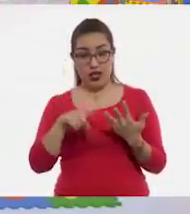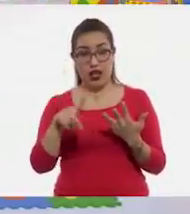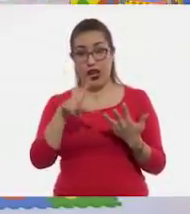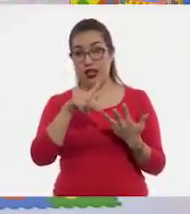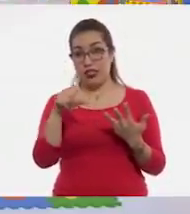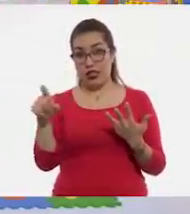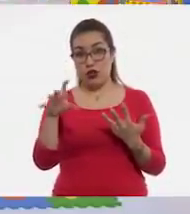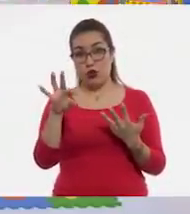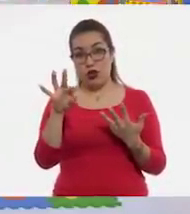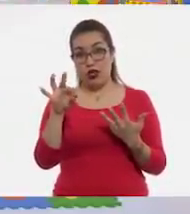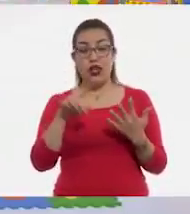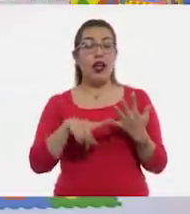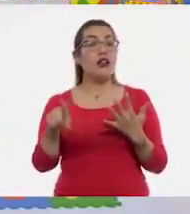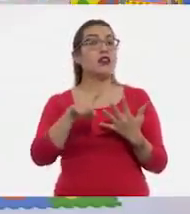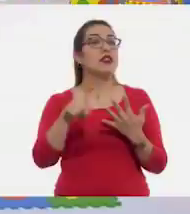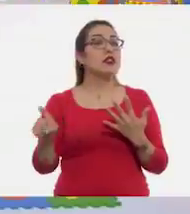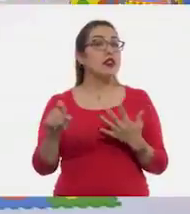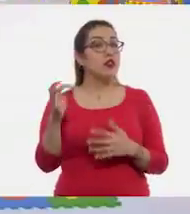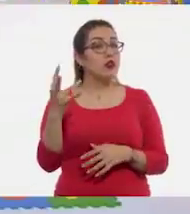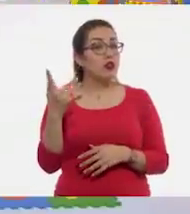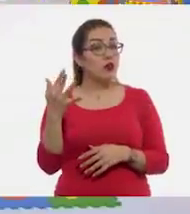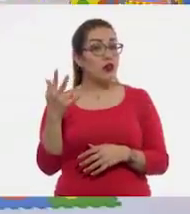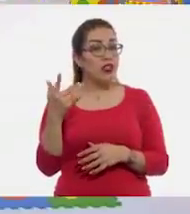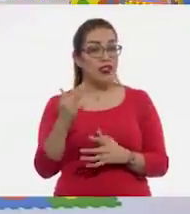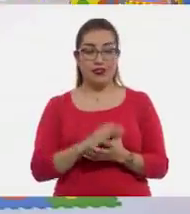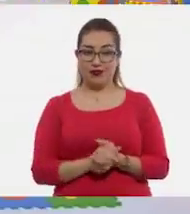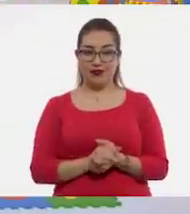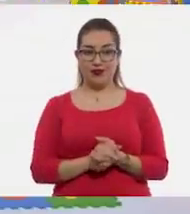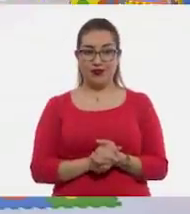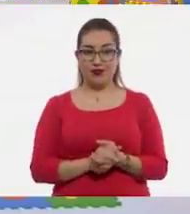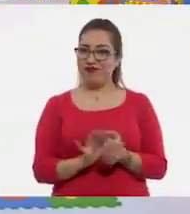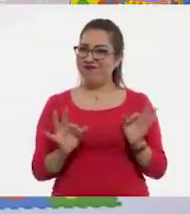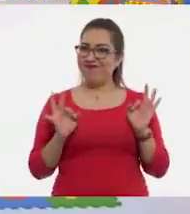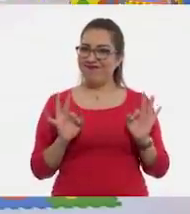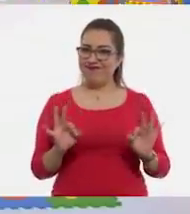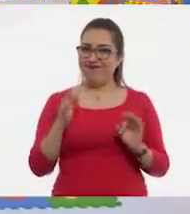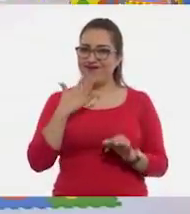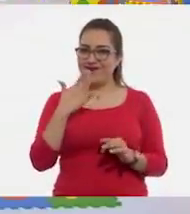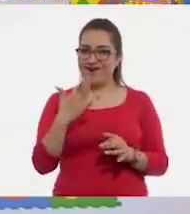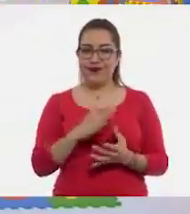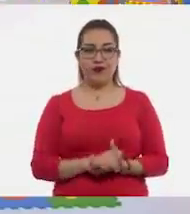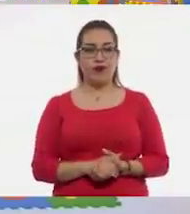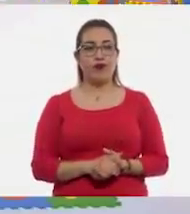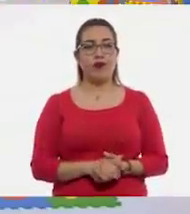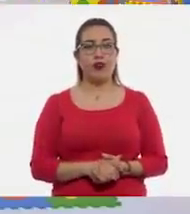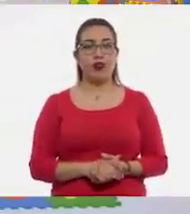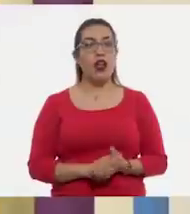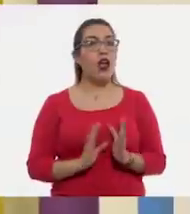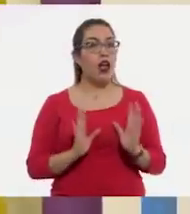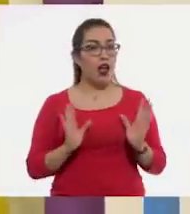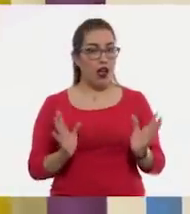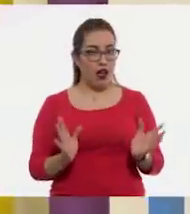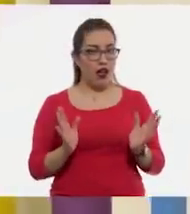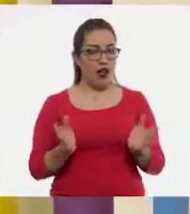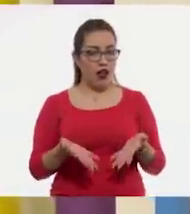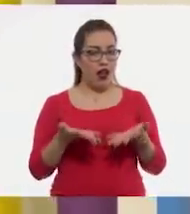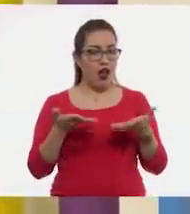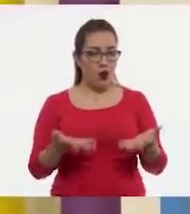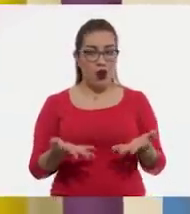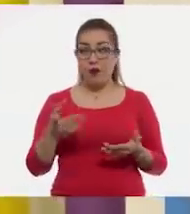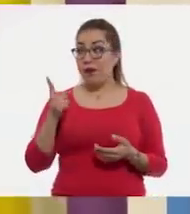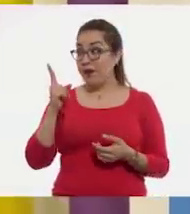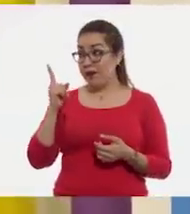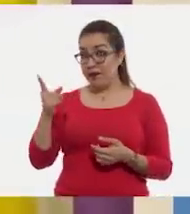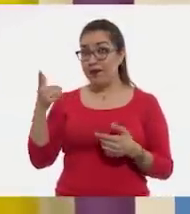130, 140 y 150. Muy bien. Entonces, Oscar, lo que estamos haciendo es